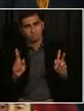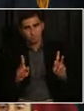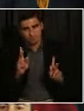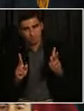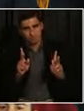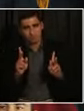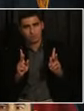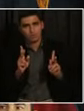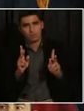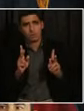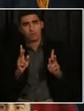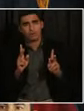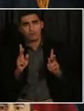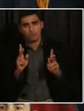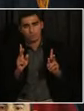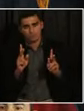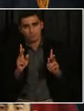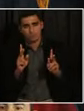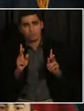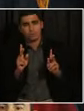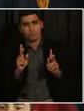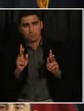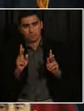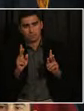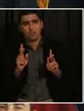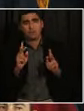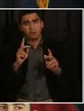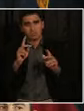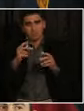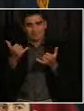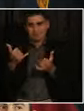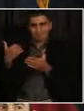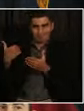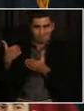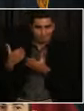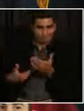a lo largo de este proceso.